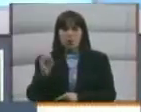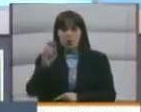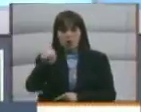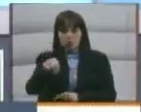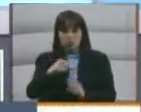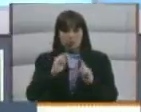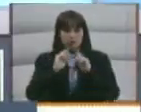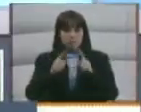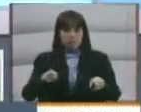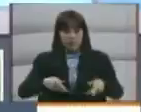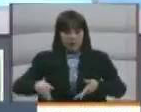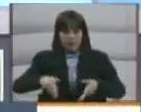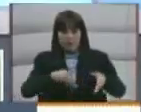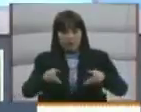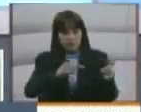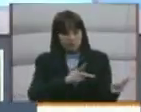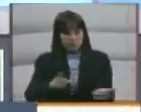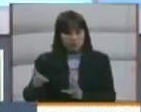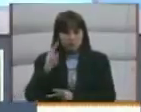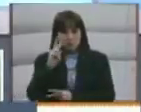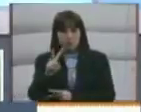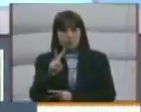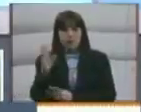occidental de Caracas.